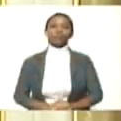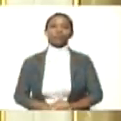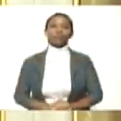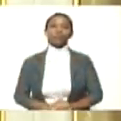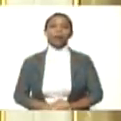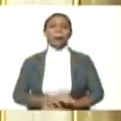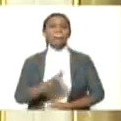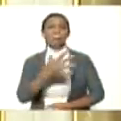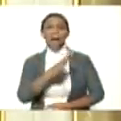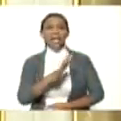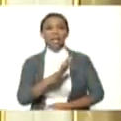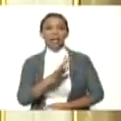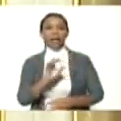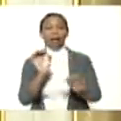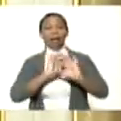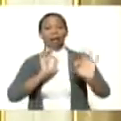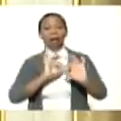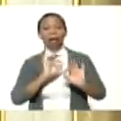Parecía que nada iba a pasar,